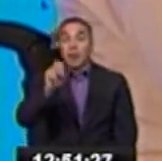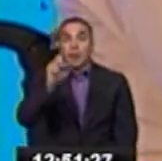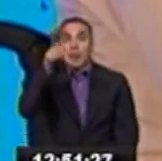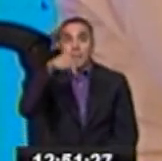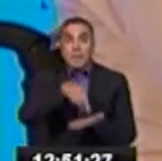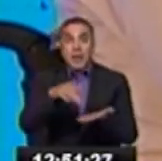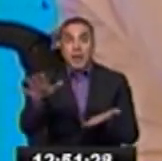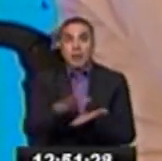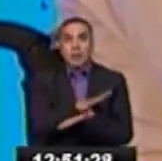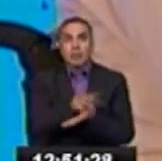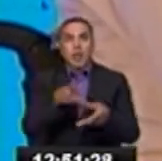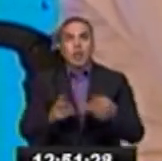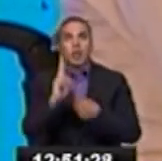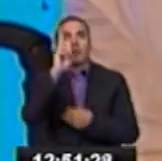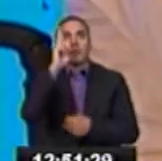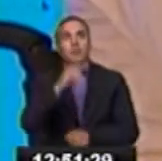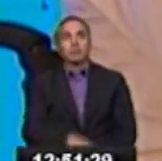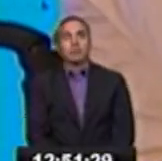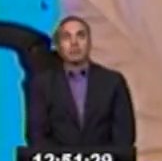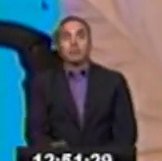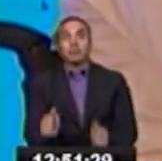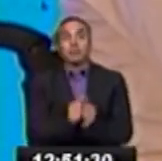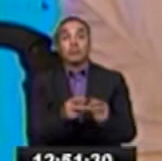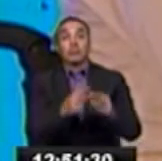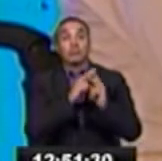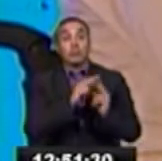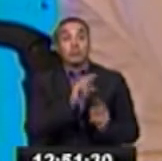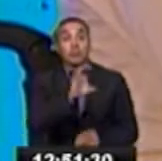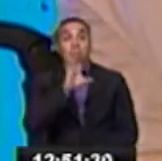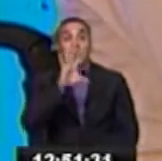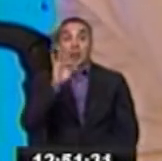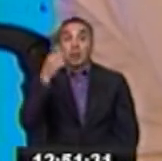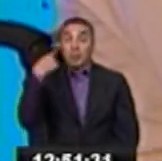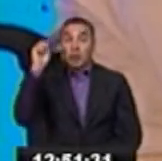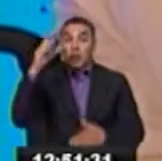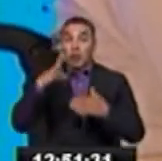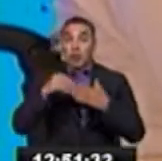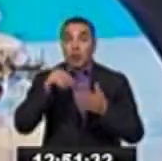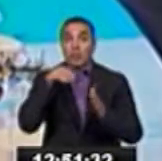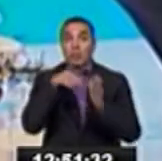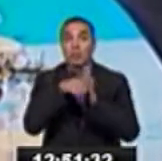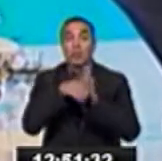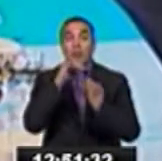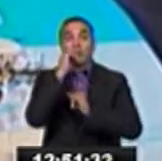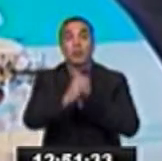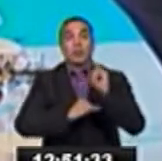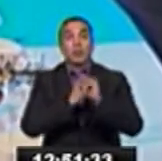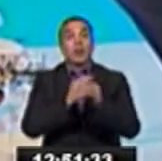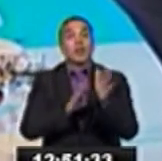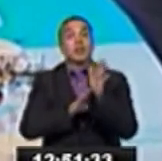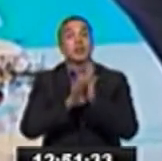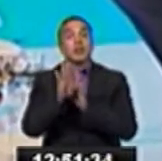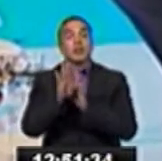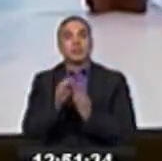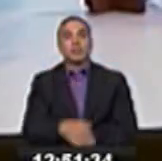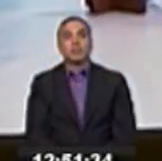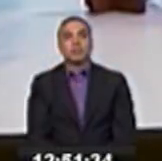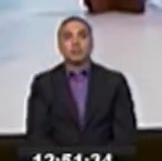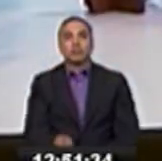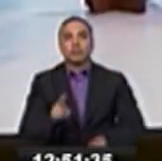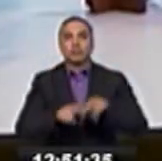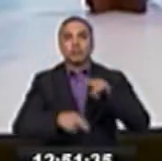escuelas serán inauguradas y con un crédito de 500 millones de dólares del Banco Interamericano de Desarrollo se